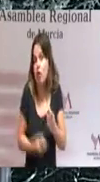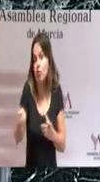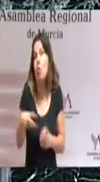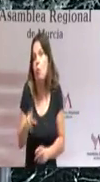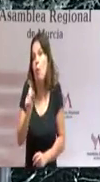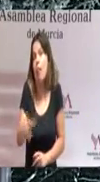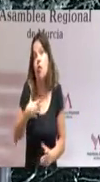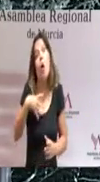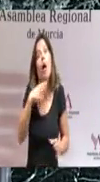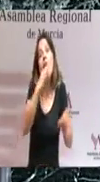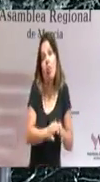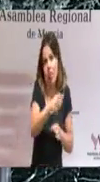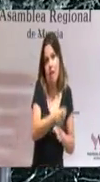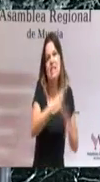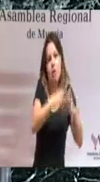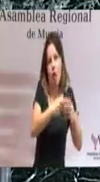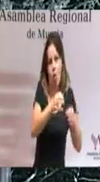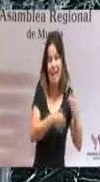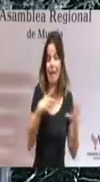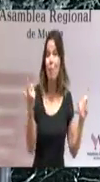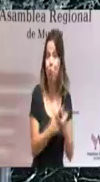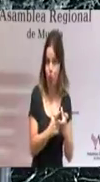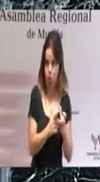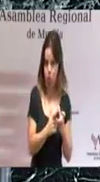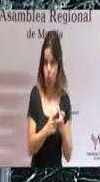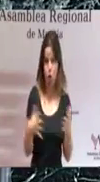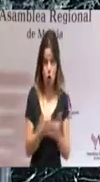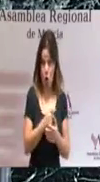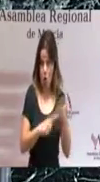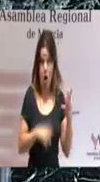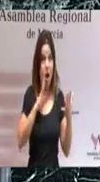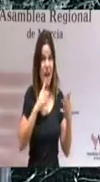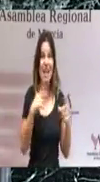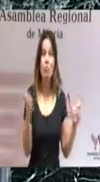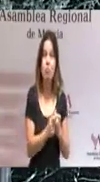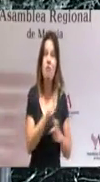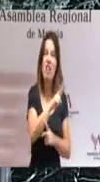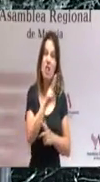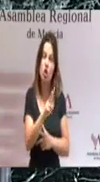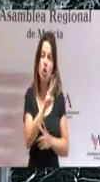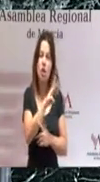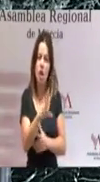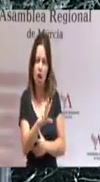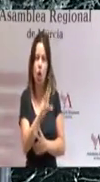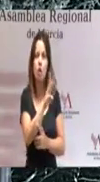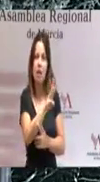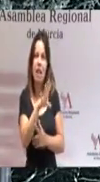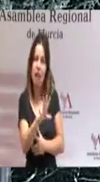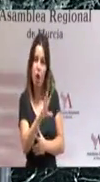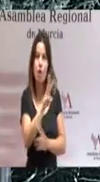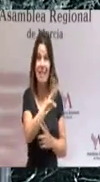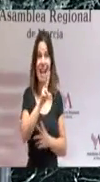yo me creo lo del Tribunal de Cuentas. Se han reducido en todo eso un 22, un 35, un 35 y un